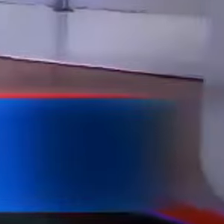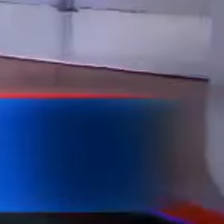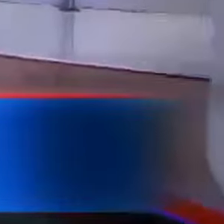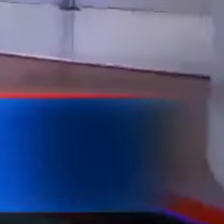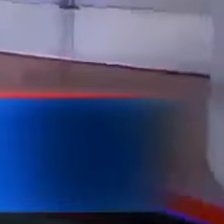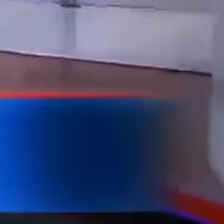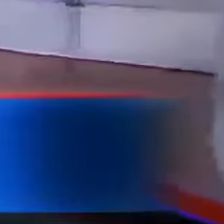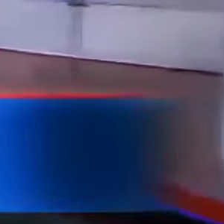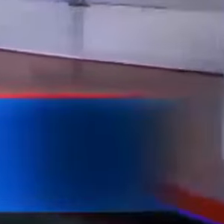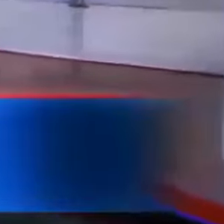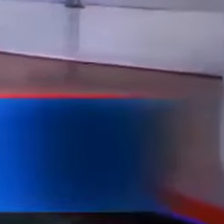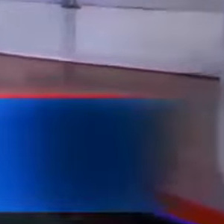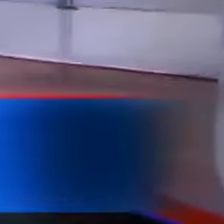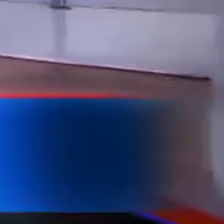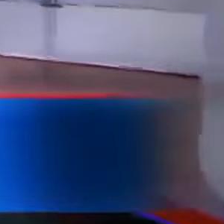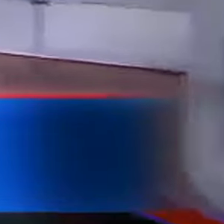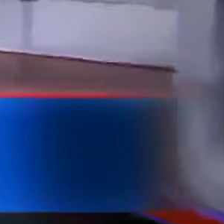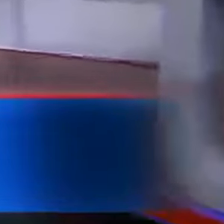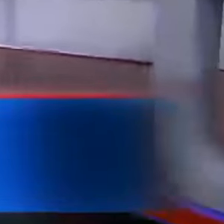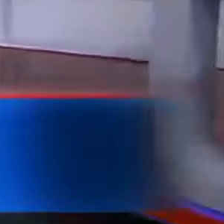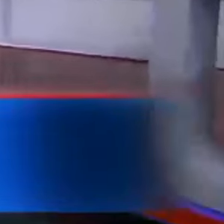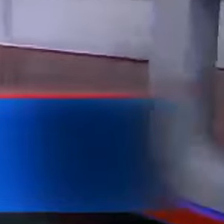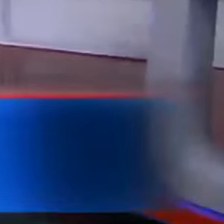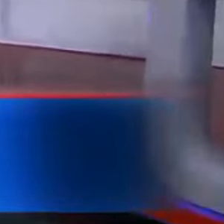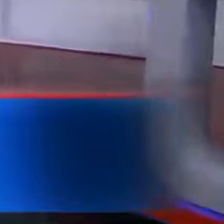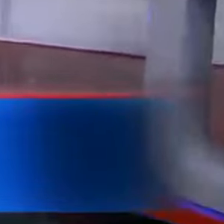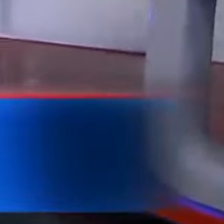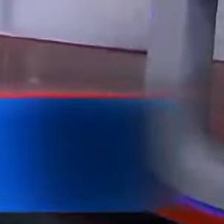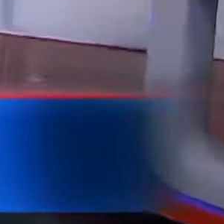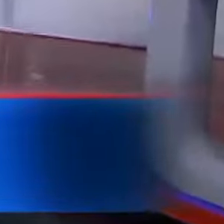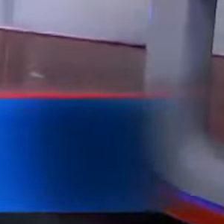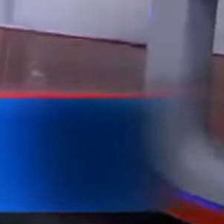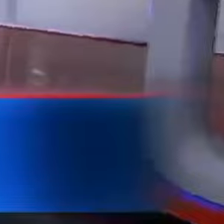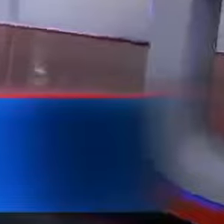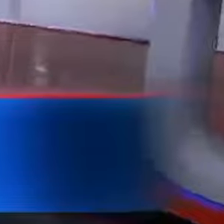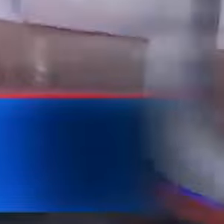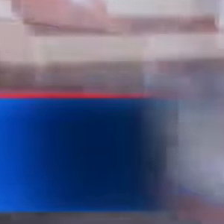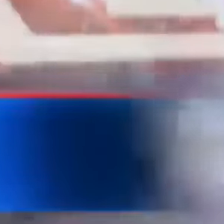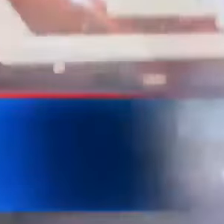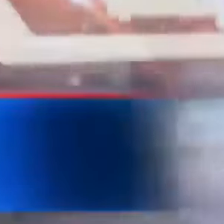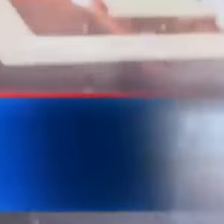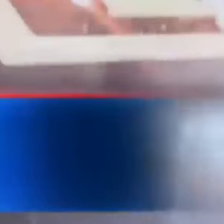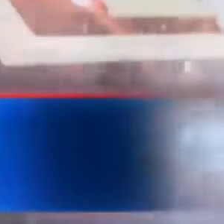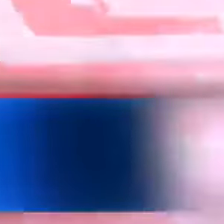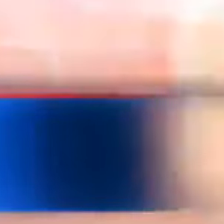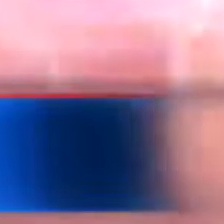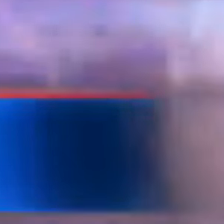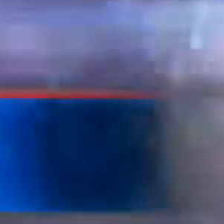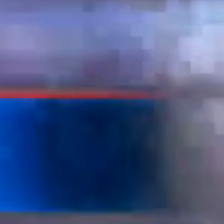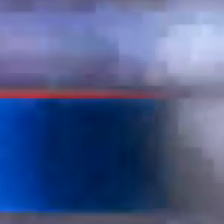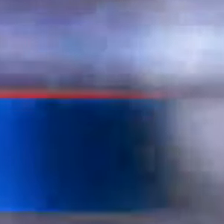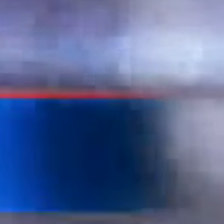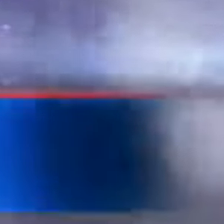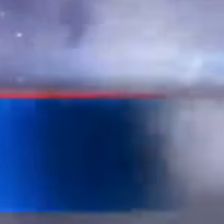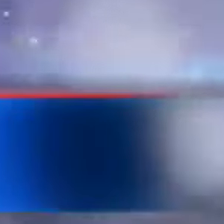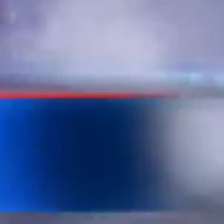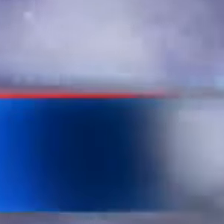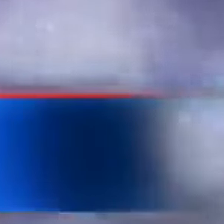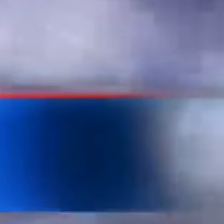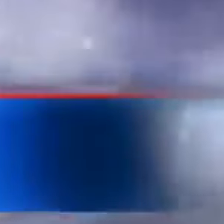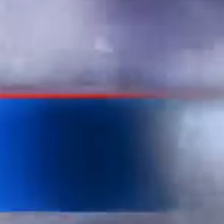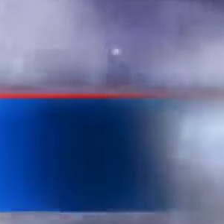temporadas anteriores. Hoy tratamos, sí, de llevarlo al siguiente nivel, pero para eso vamos a necesitar ahí la ayuda de toda la gente. Es por eso que estamos en toda y cada una de la programación